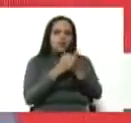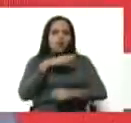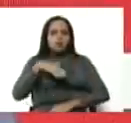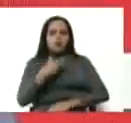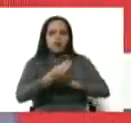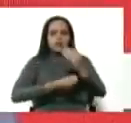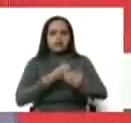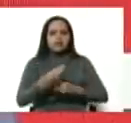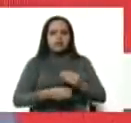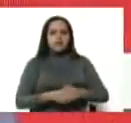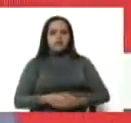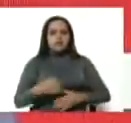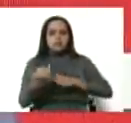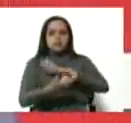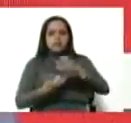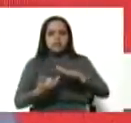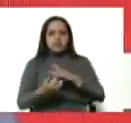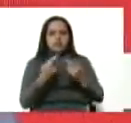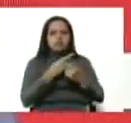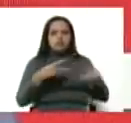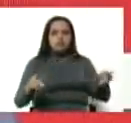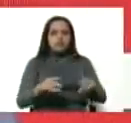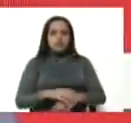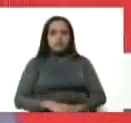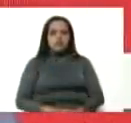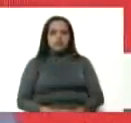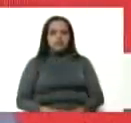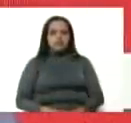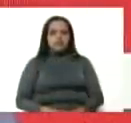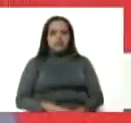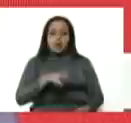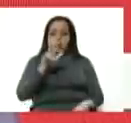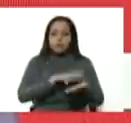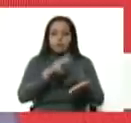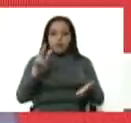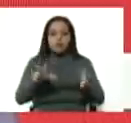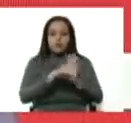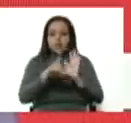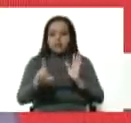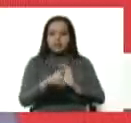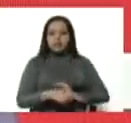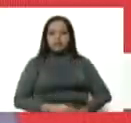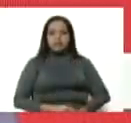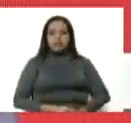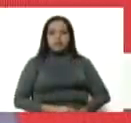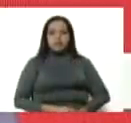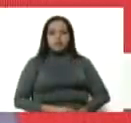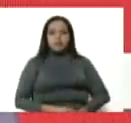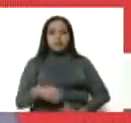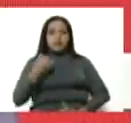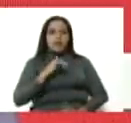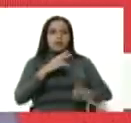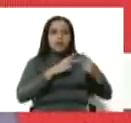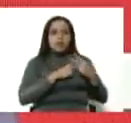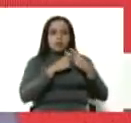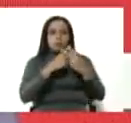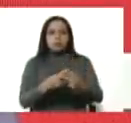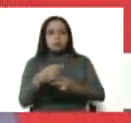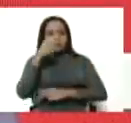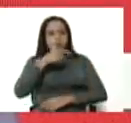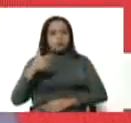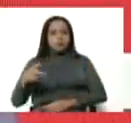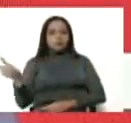actuar como instituciones públicas debidas, acreditadas y legítimas que emanaron de la voluntad del